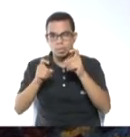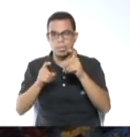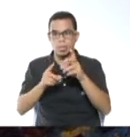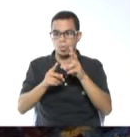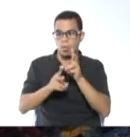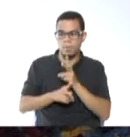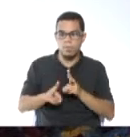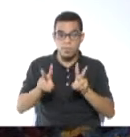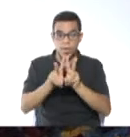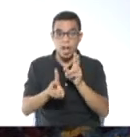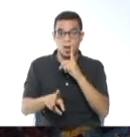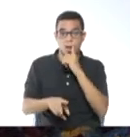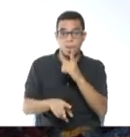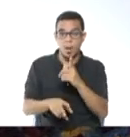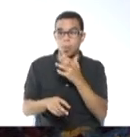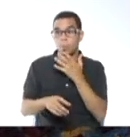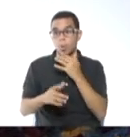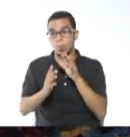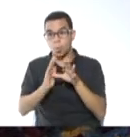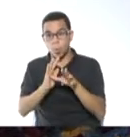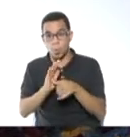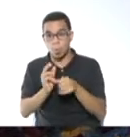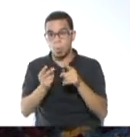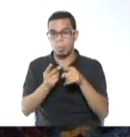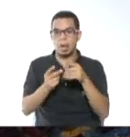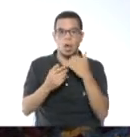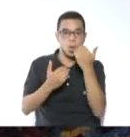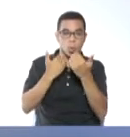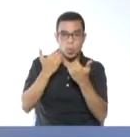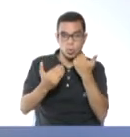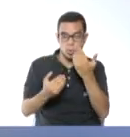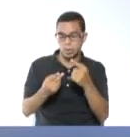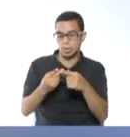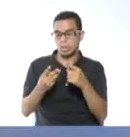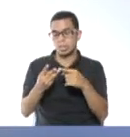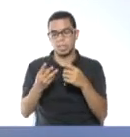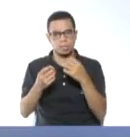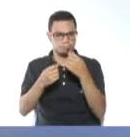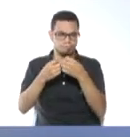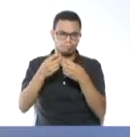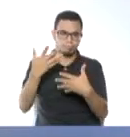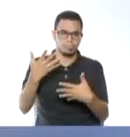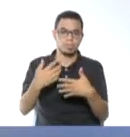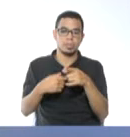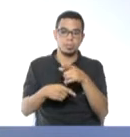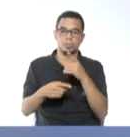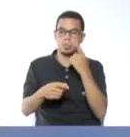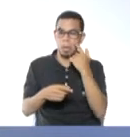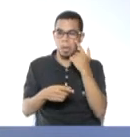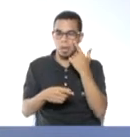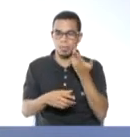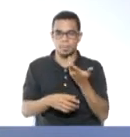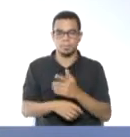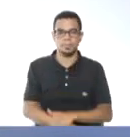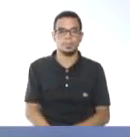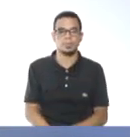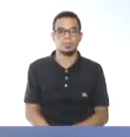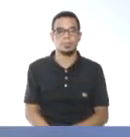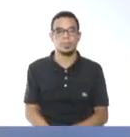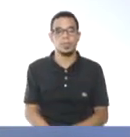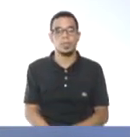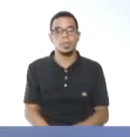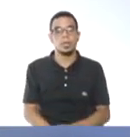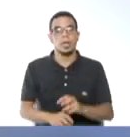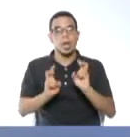antivalores, porque aquí entra el tema de la colonización y la historia. Ahora que te tocas el tema de la descolonización, en la